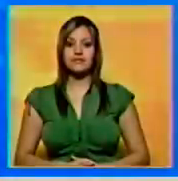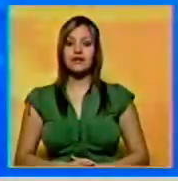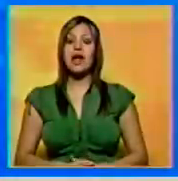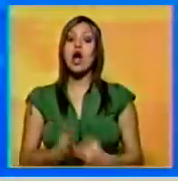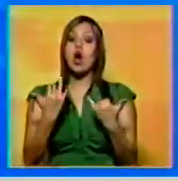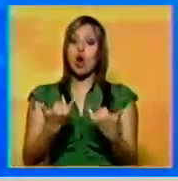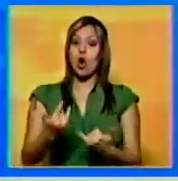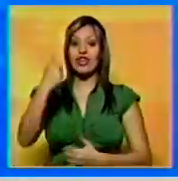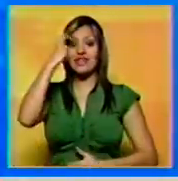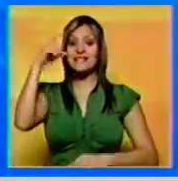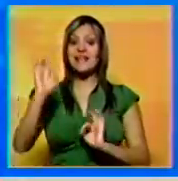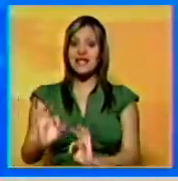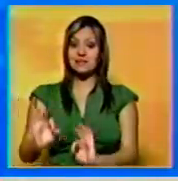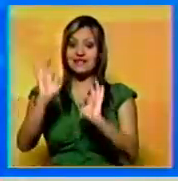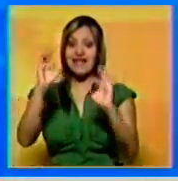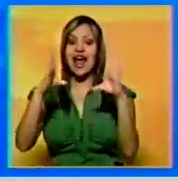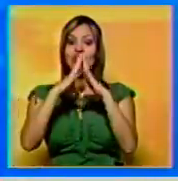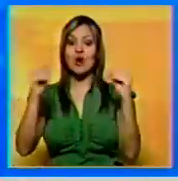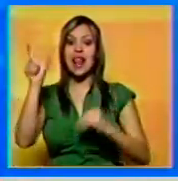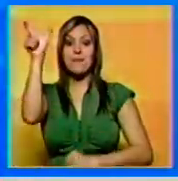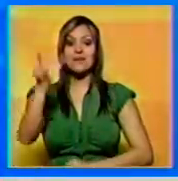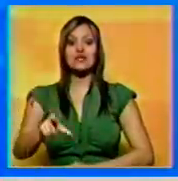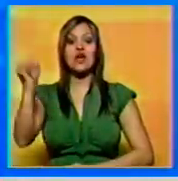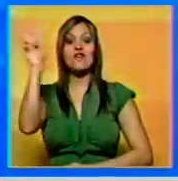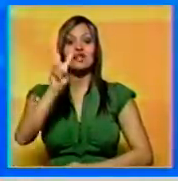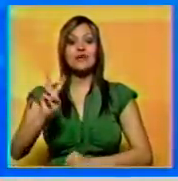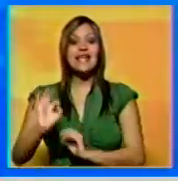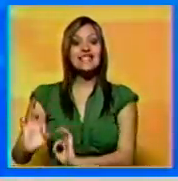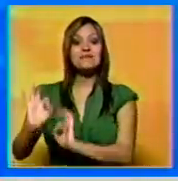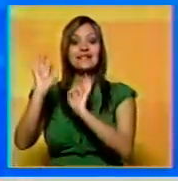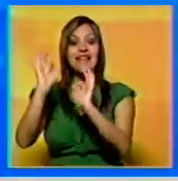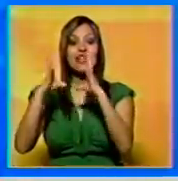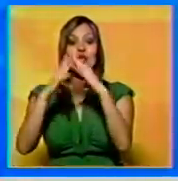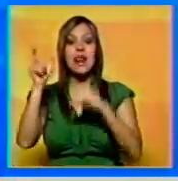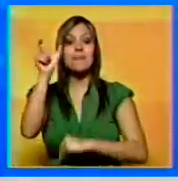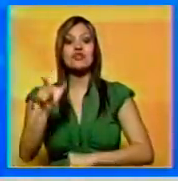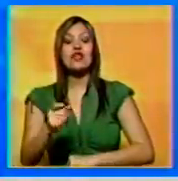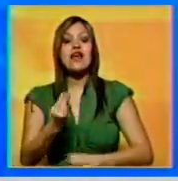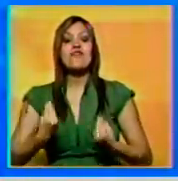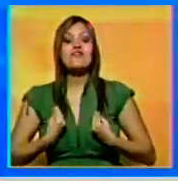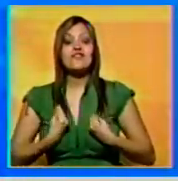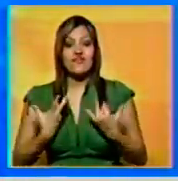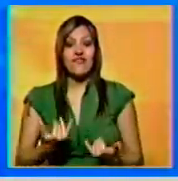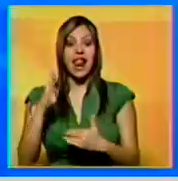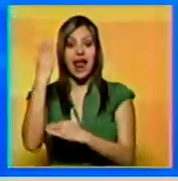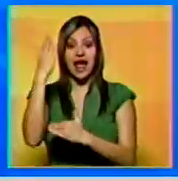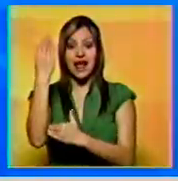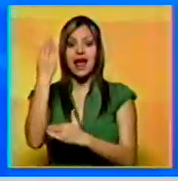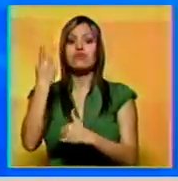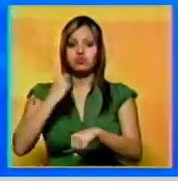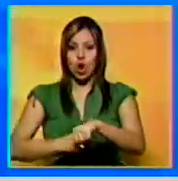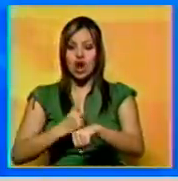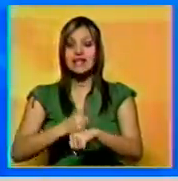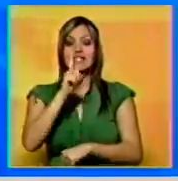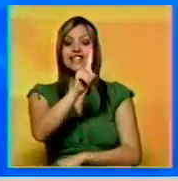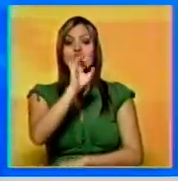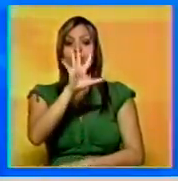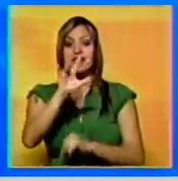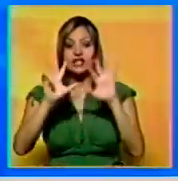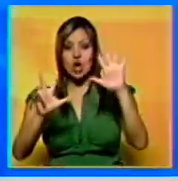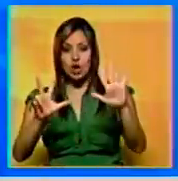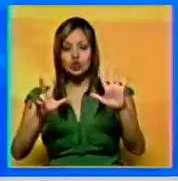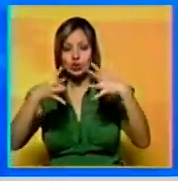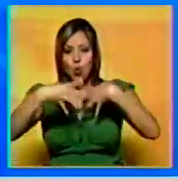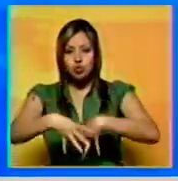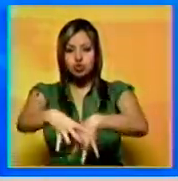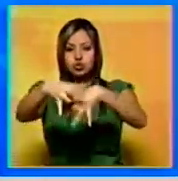y hoy es un día muy especial para todos los venezolanos particularmente para los larenses a esta hora continúa la procesión número 158 de la